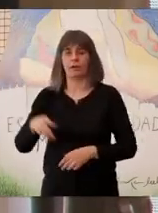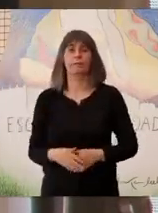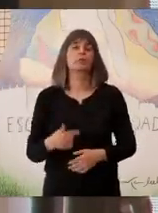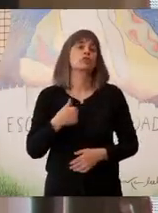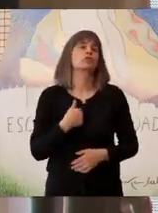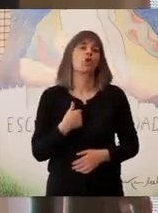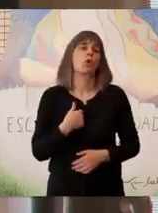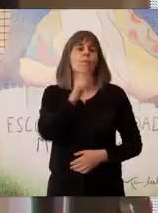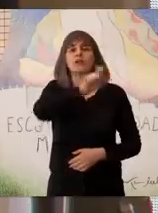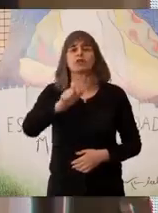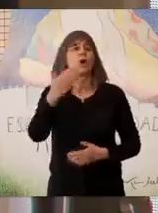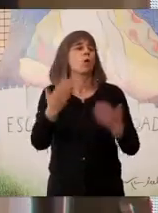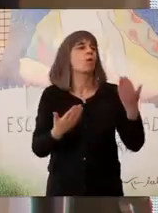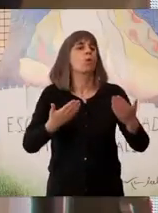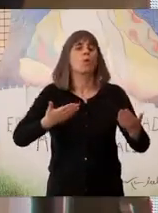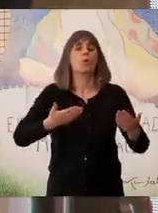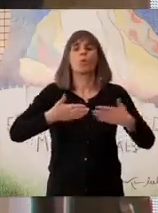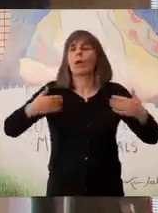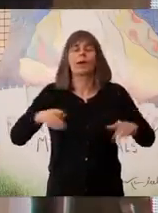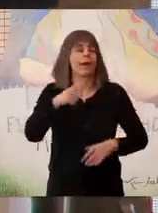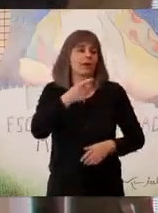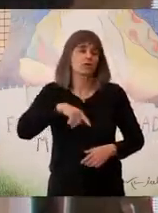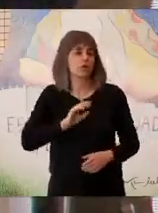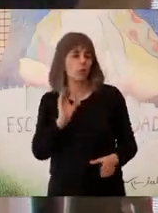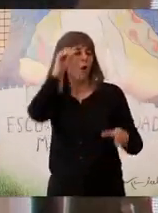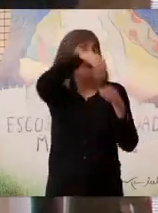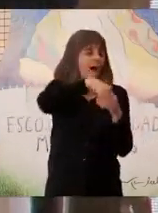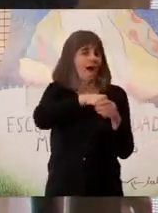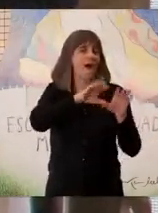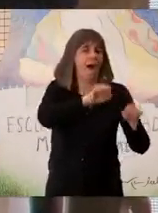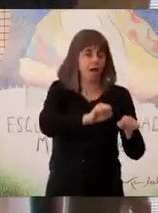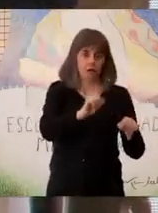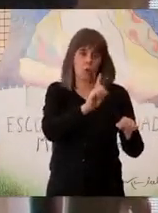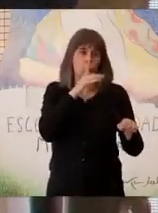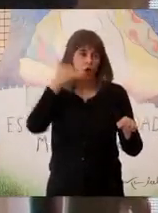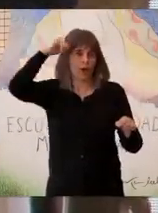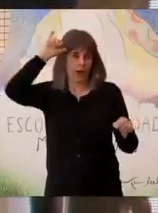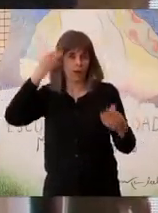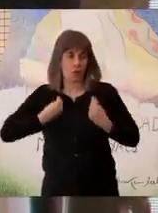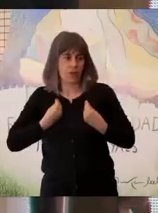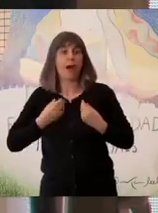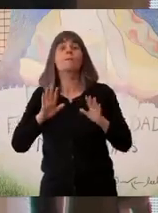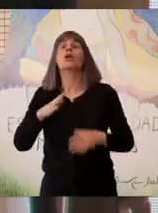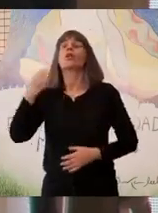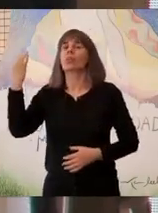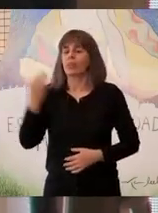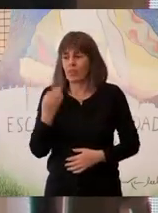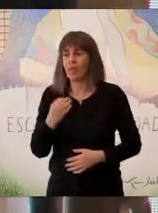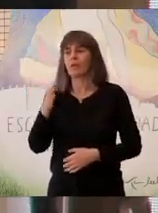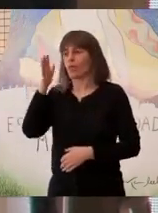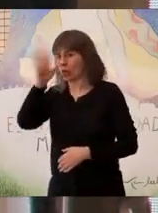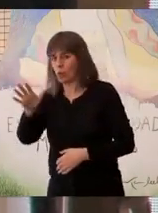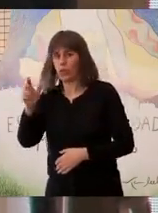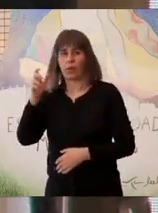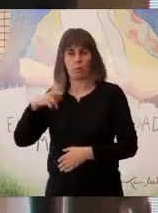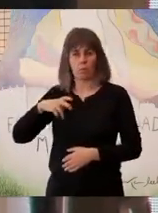a ningún ciudadano que intervengan poniendo su vida a lo mejor en riesgo, pero sí que se impliquen. Que se impliquen llamando a la policía,